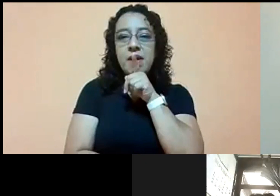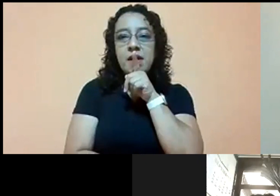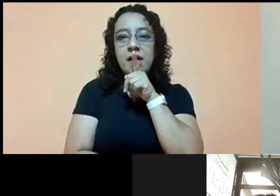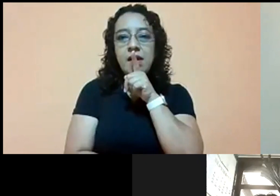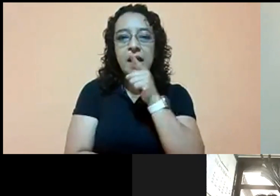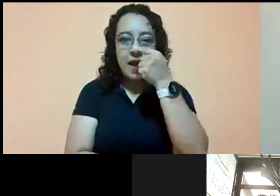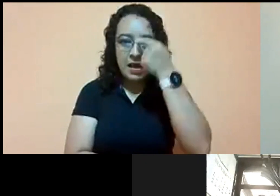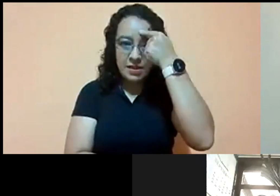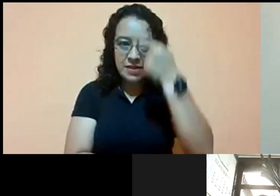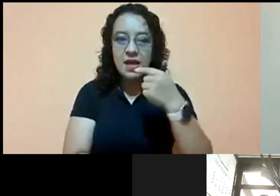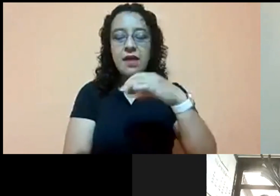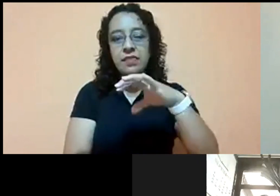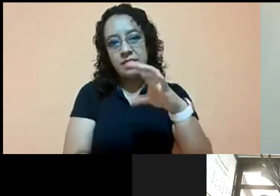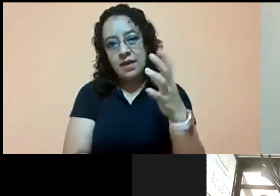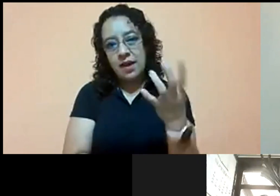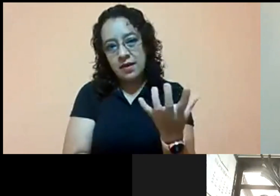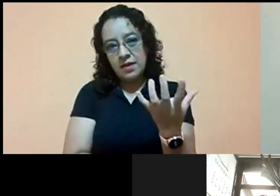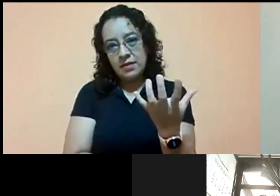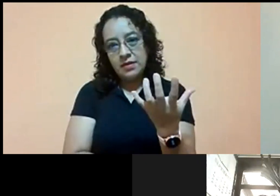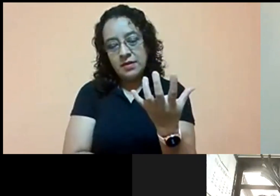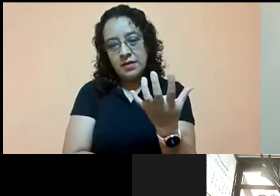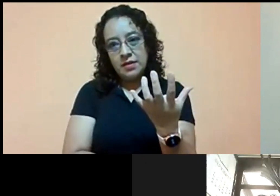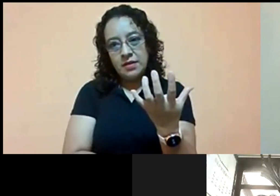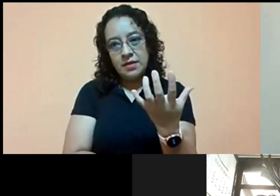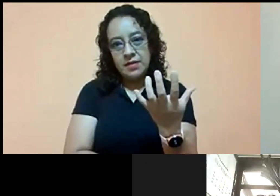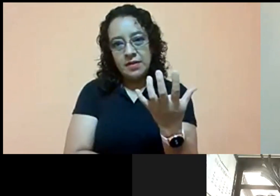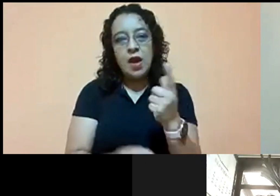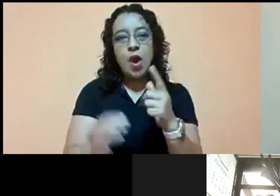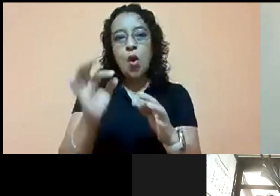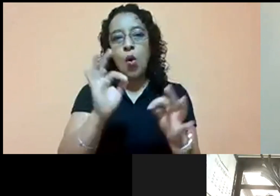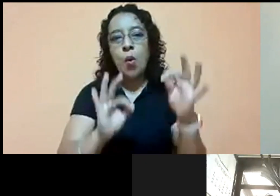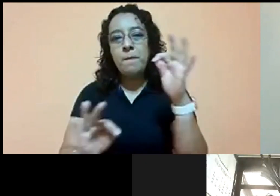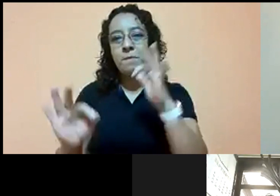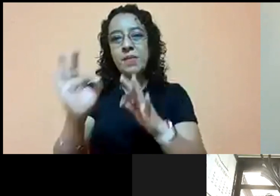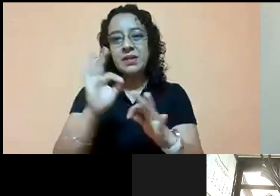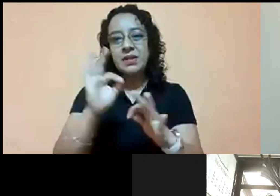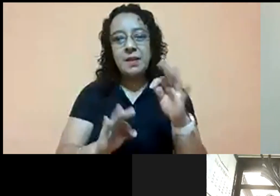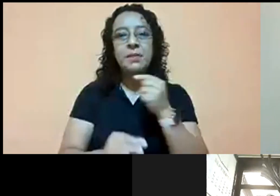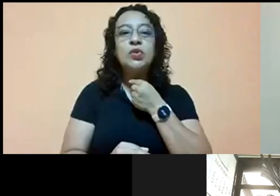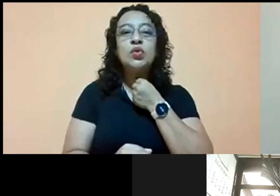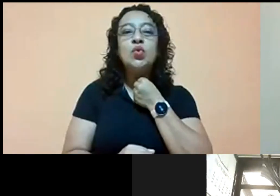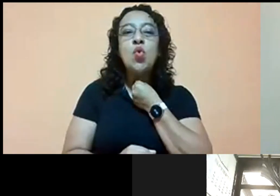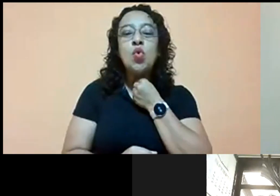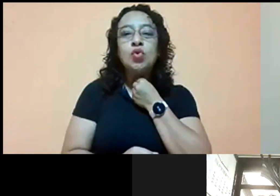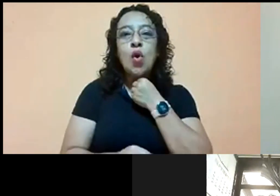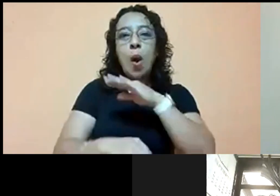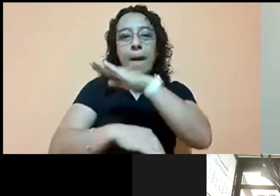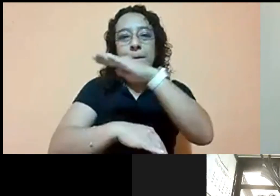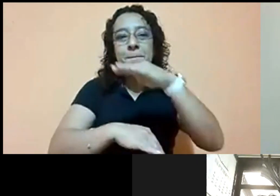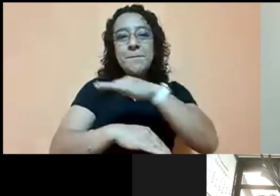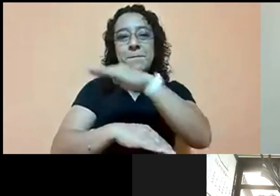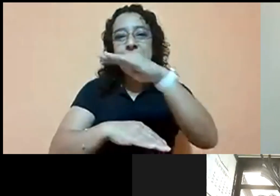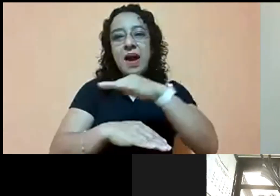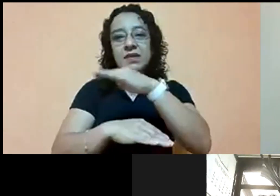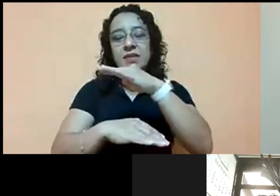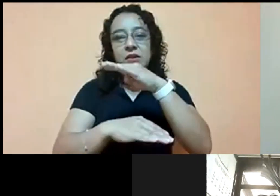ayer precisamente iniciamos el curso nivel básico acá dentro de